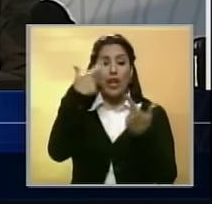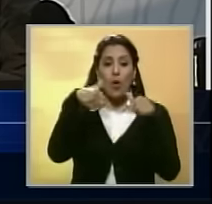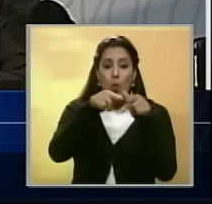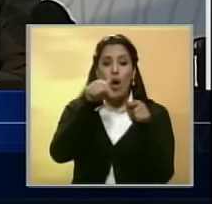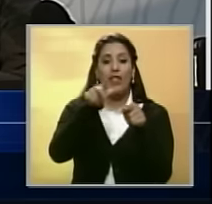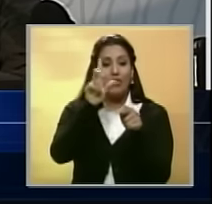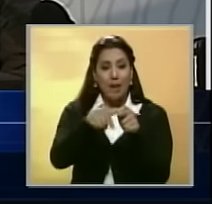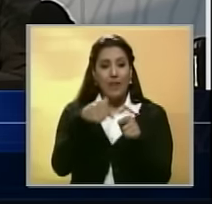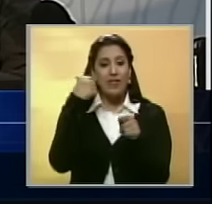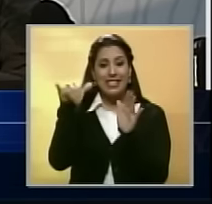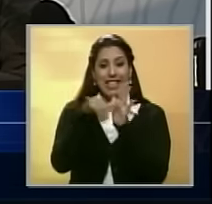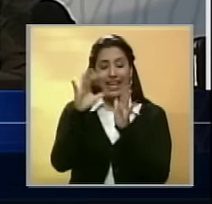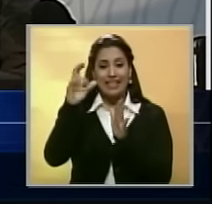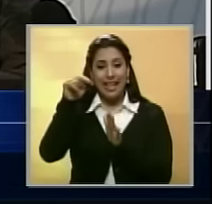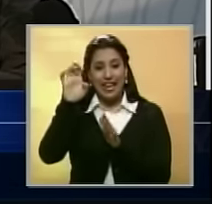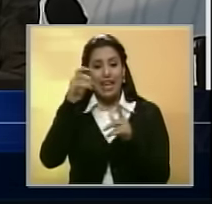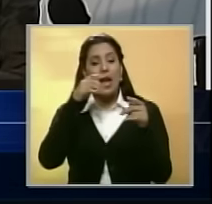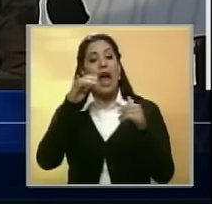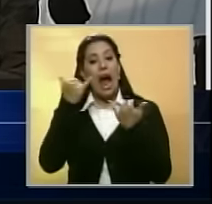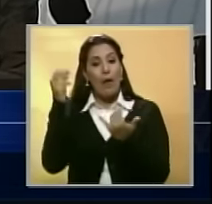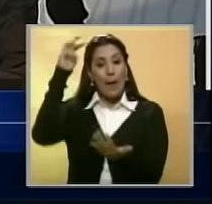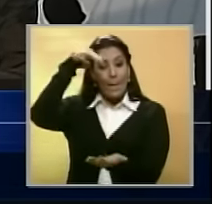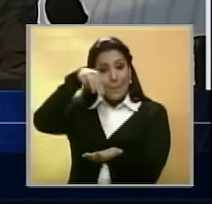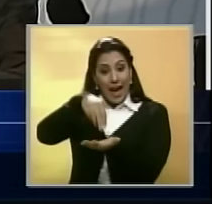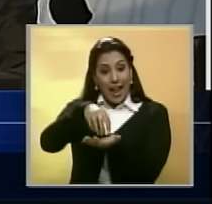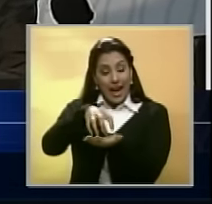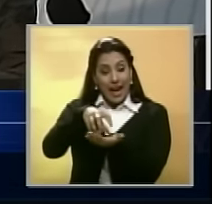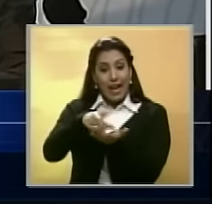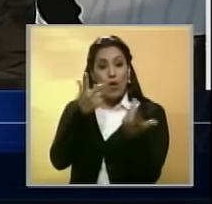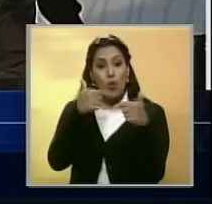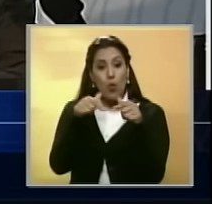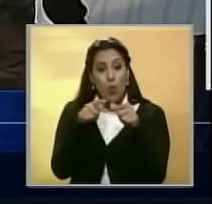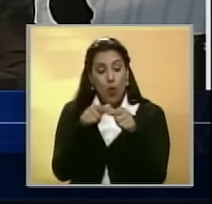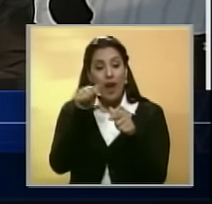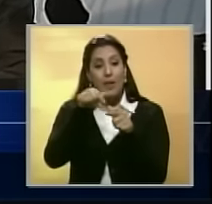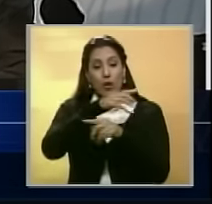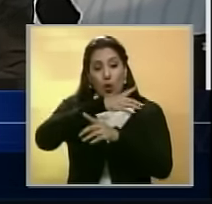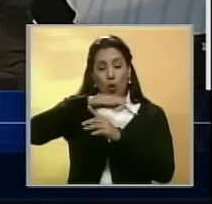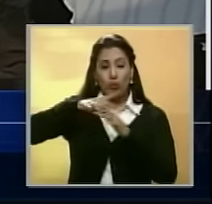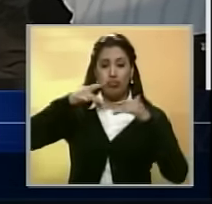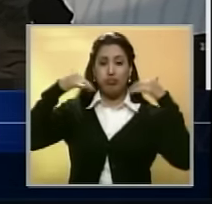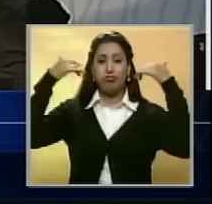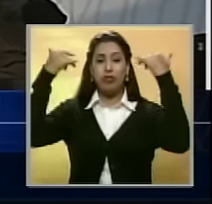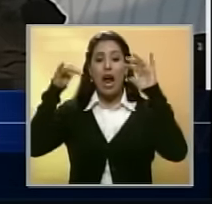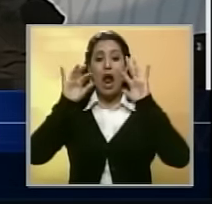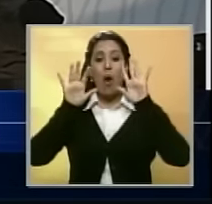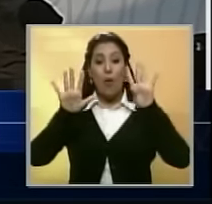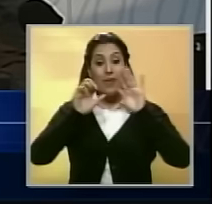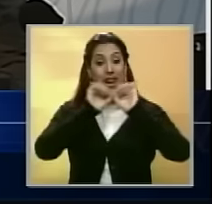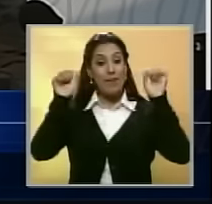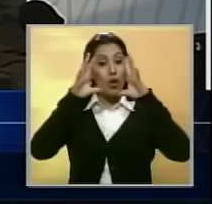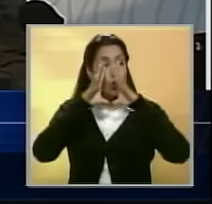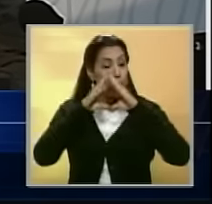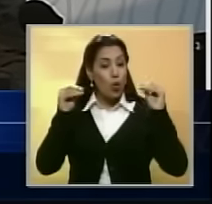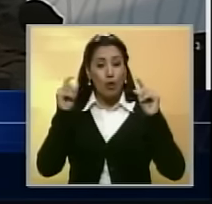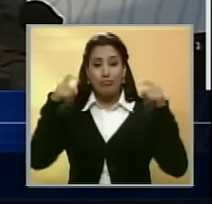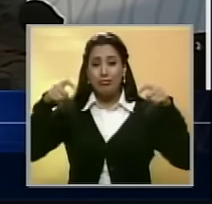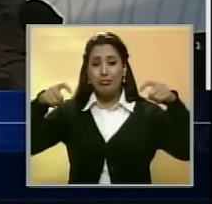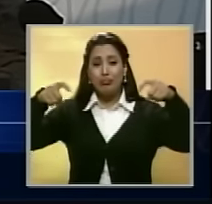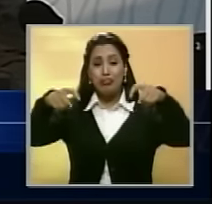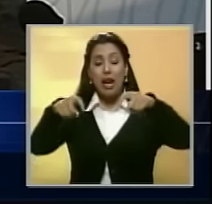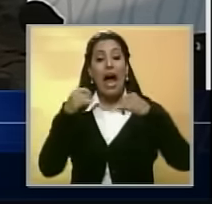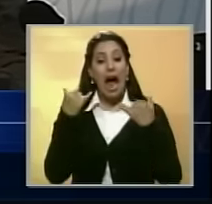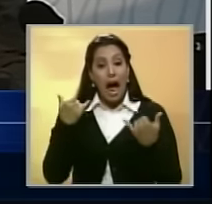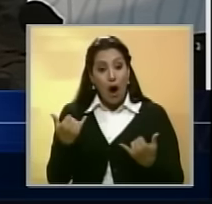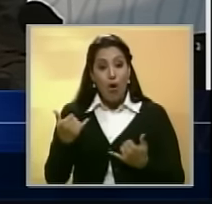Nieves, en la ciudad de Maracay, estado de Aragua, en el obelisco de San Jacinto, todos a las 9 de la mañana, en la ciudad